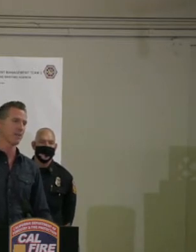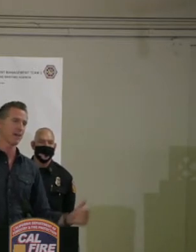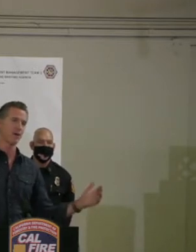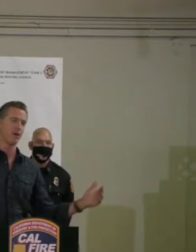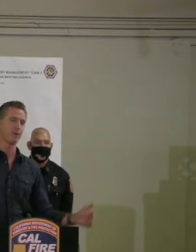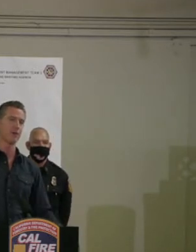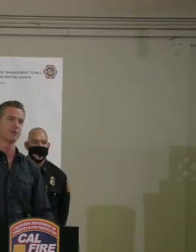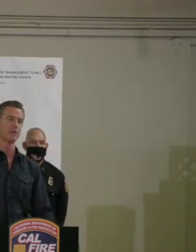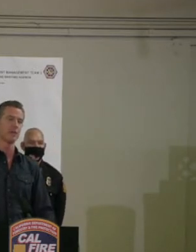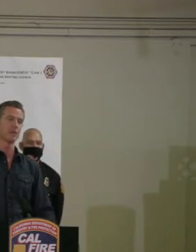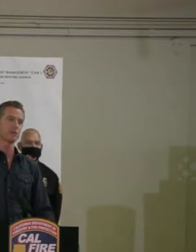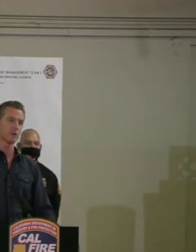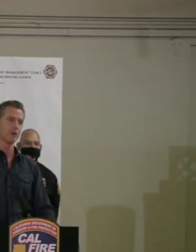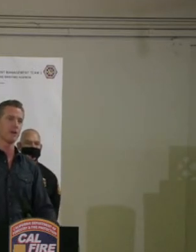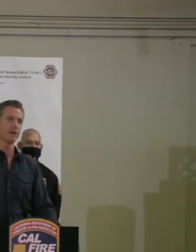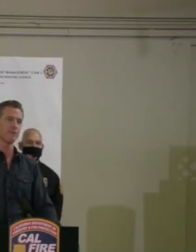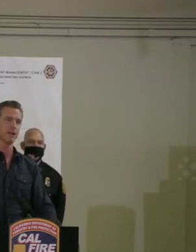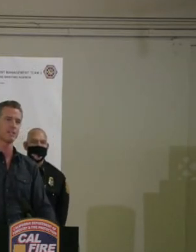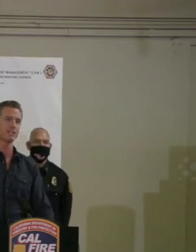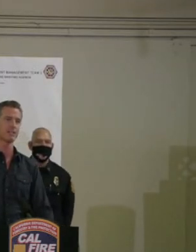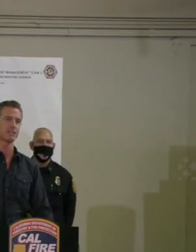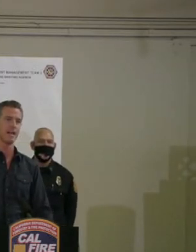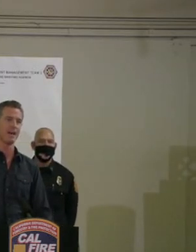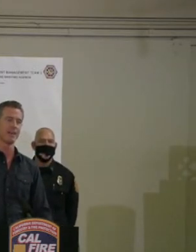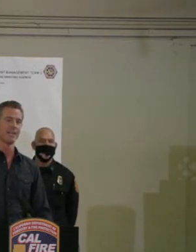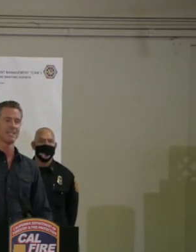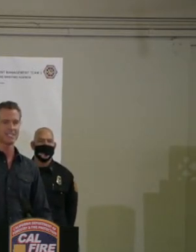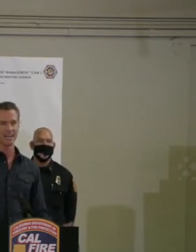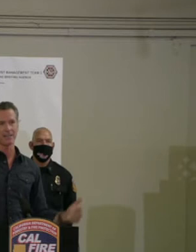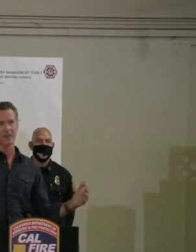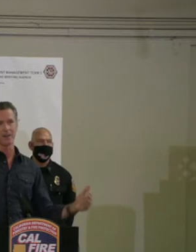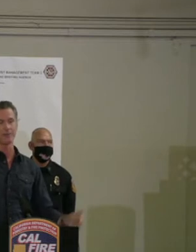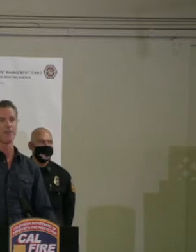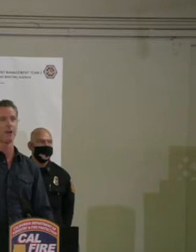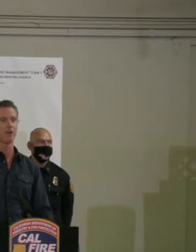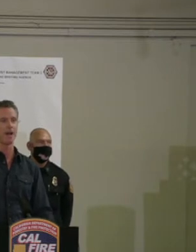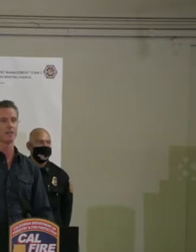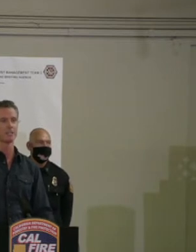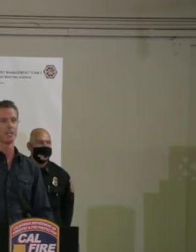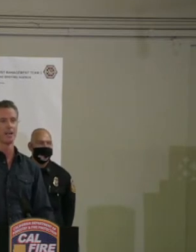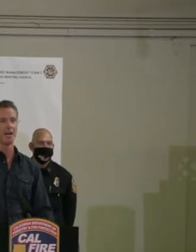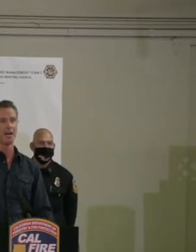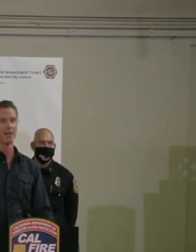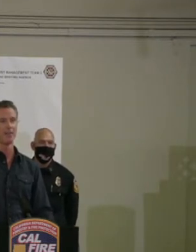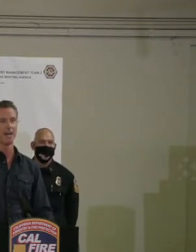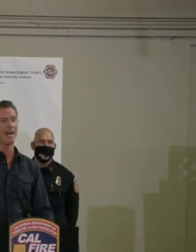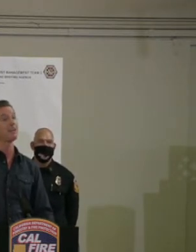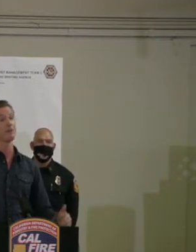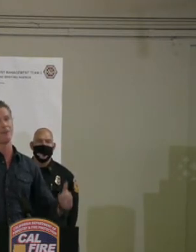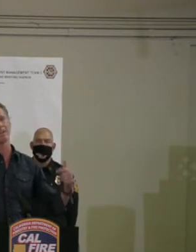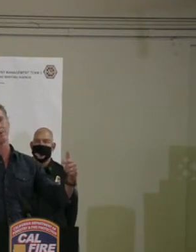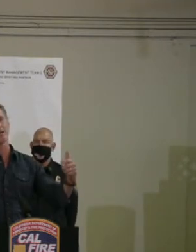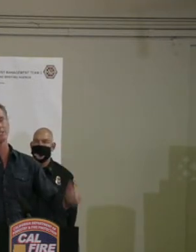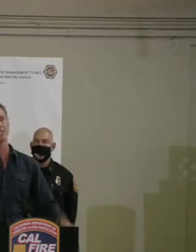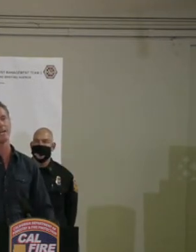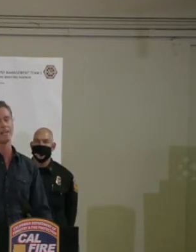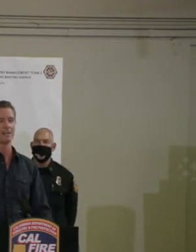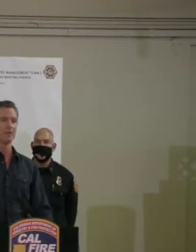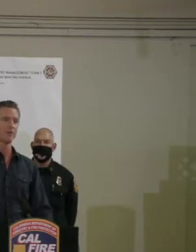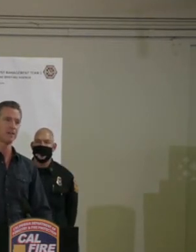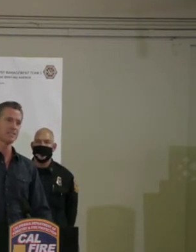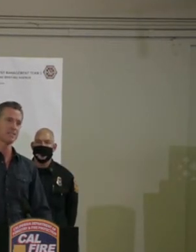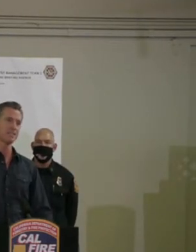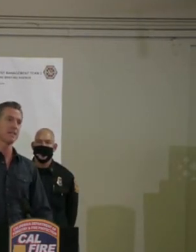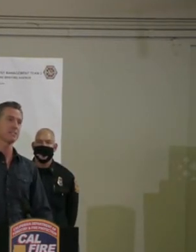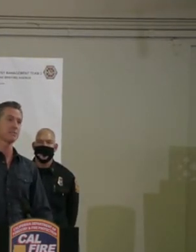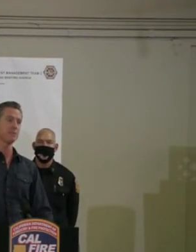ingresamos a los centros de evacuación y quiero dar gracias a esos trabajadores extraordinarios se declara en el terreno